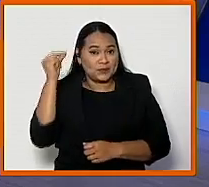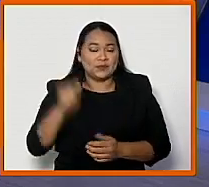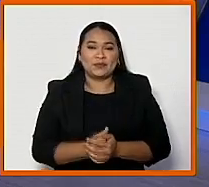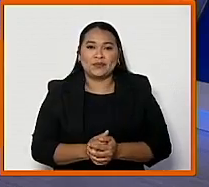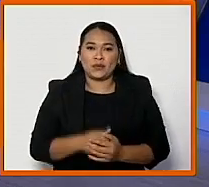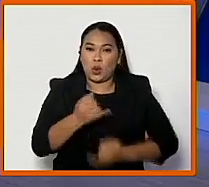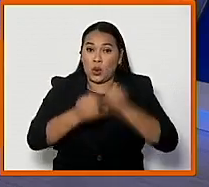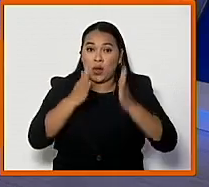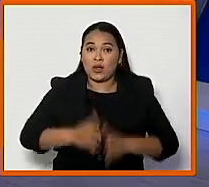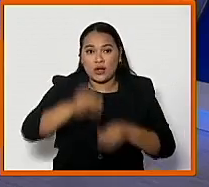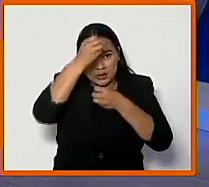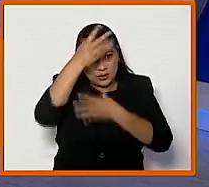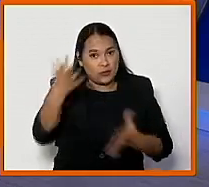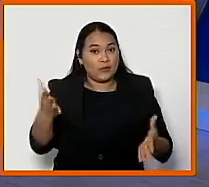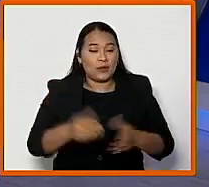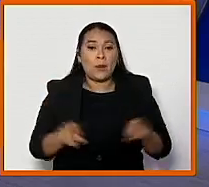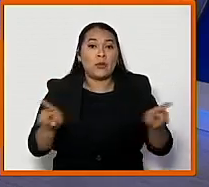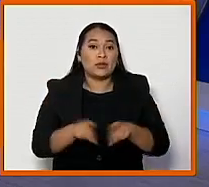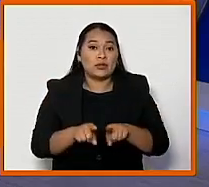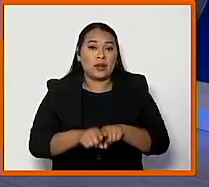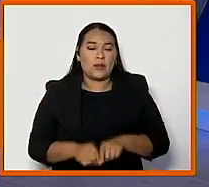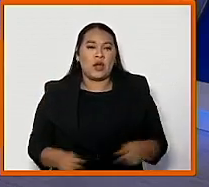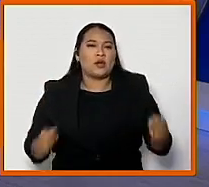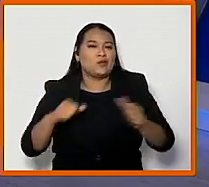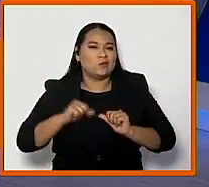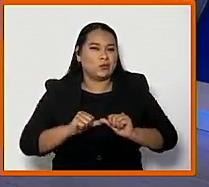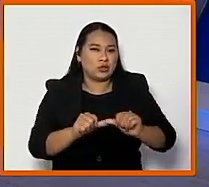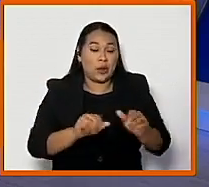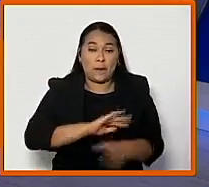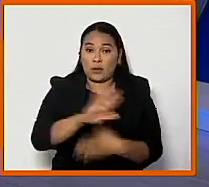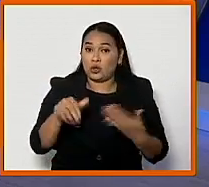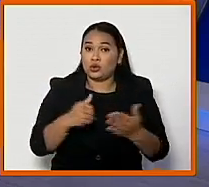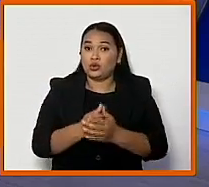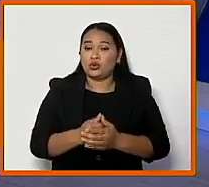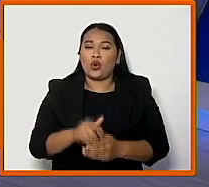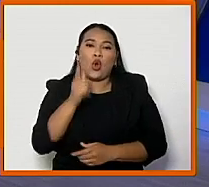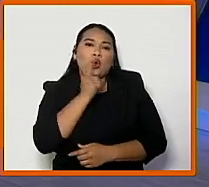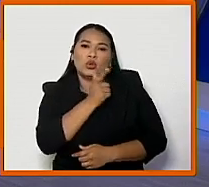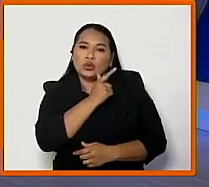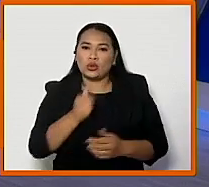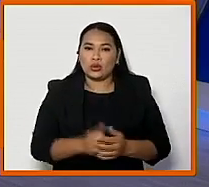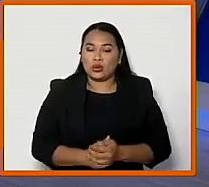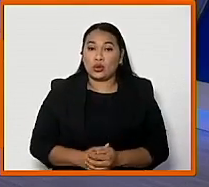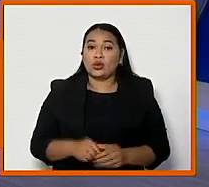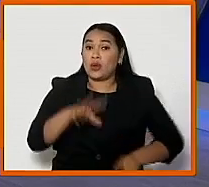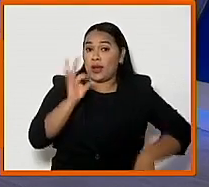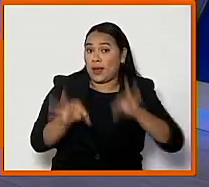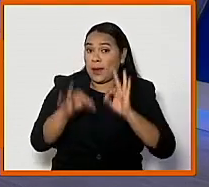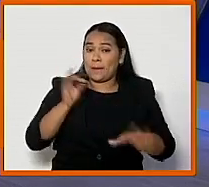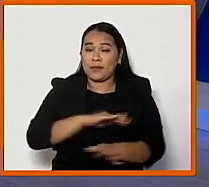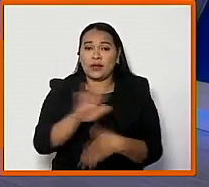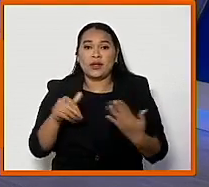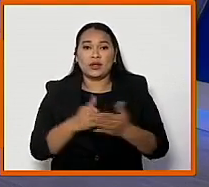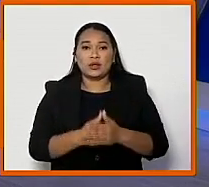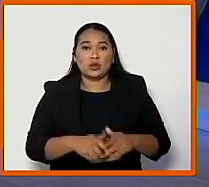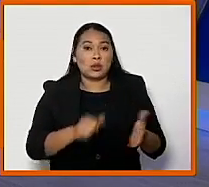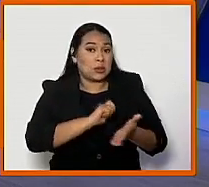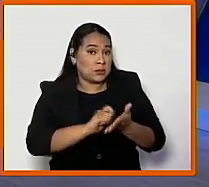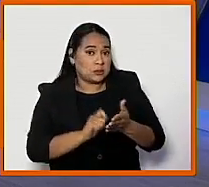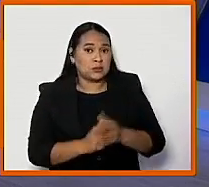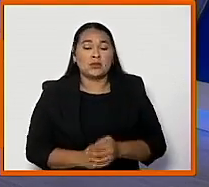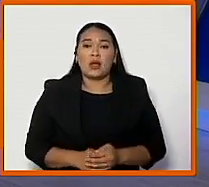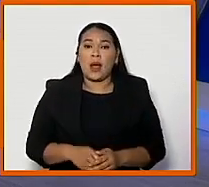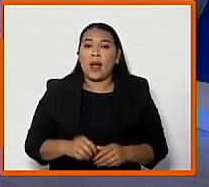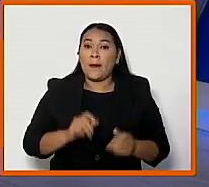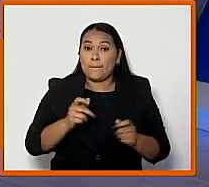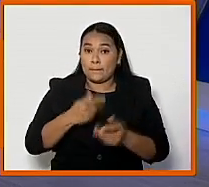quería comentarte que estamos comprometidos en apoyar a organizaciones sin fines de lucro. Por eso, Loto te invita a inscribirte gratuitamente al programa